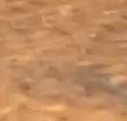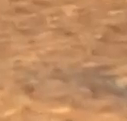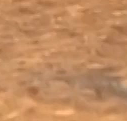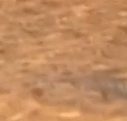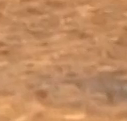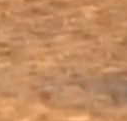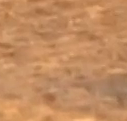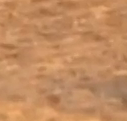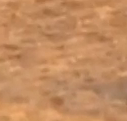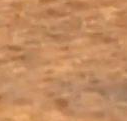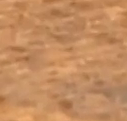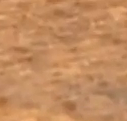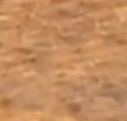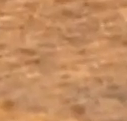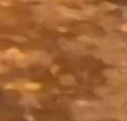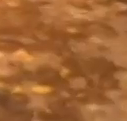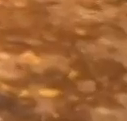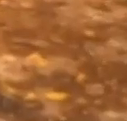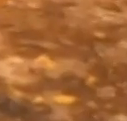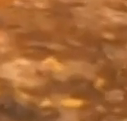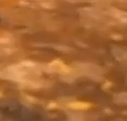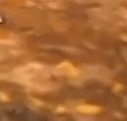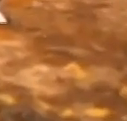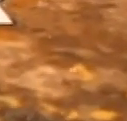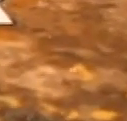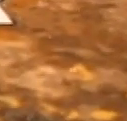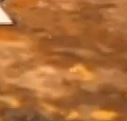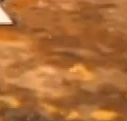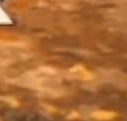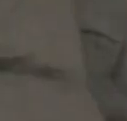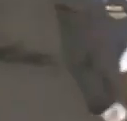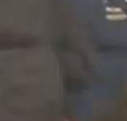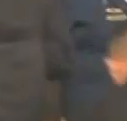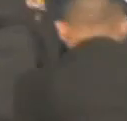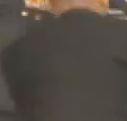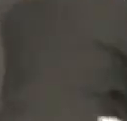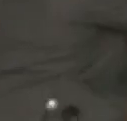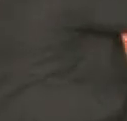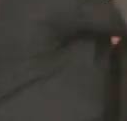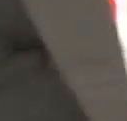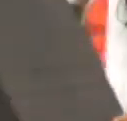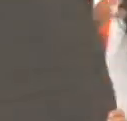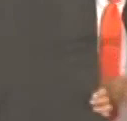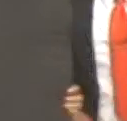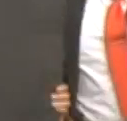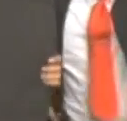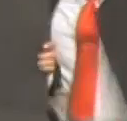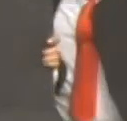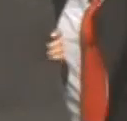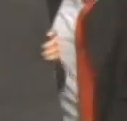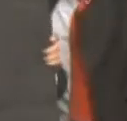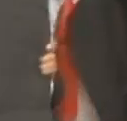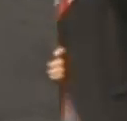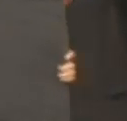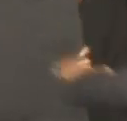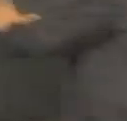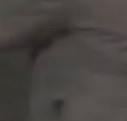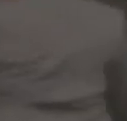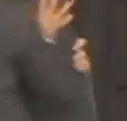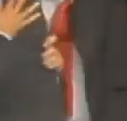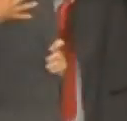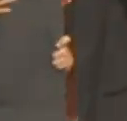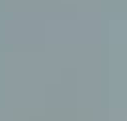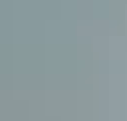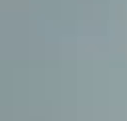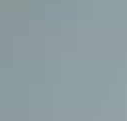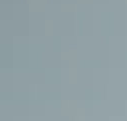buscaba acabar con la vida del presidente constitucional de la República Bolivariana de Venezuela, Nicolás Maduro Moros,